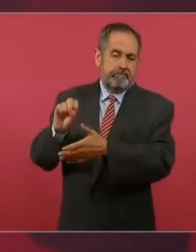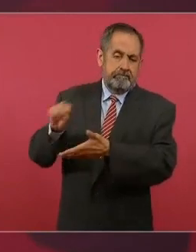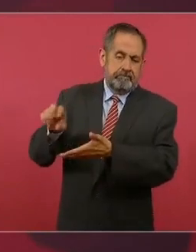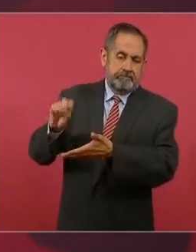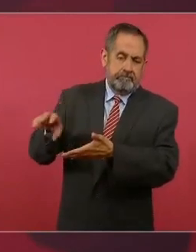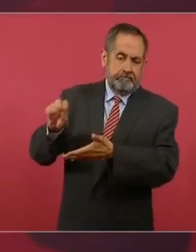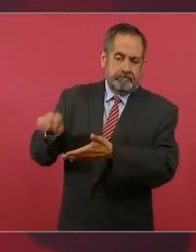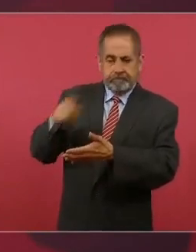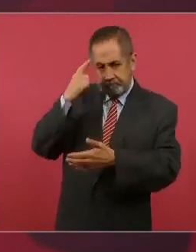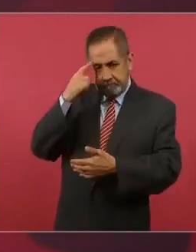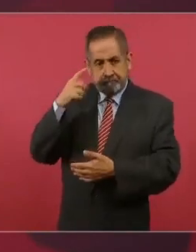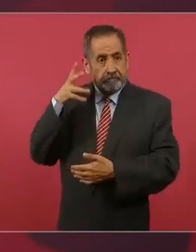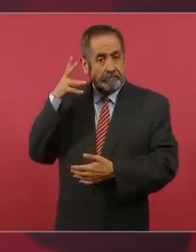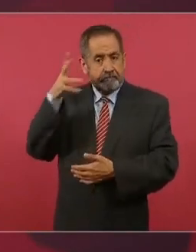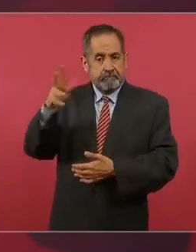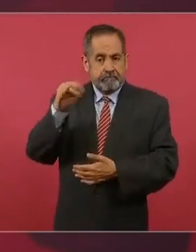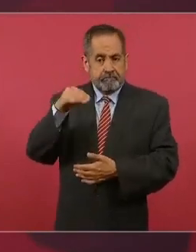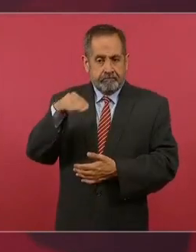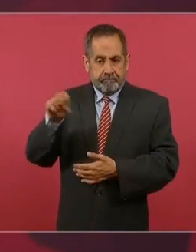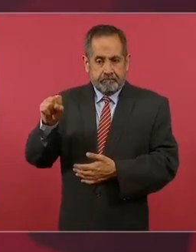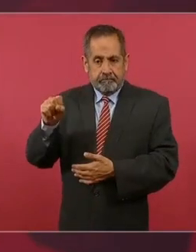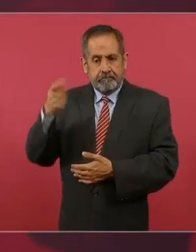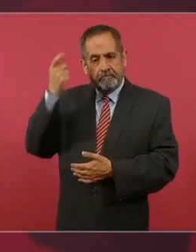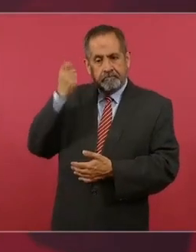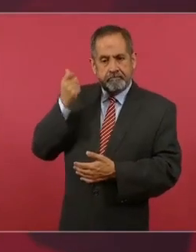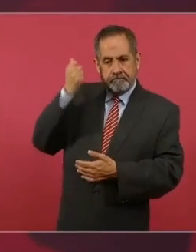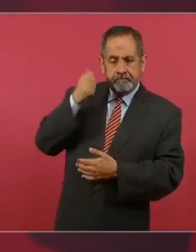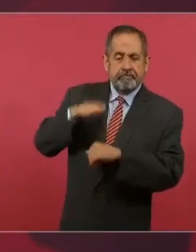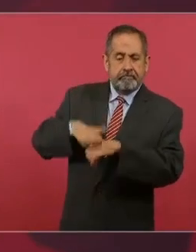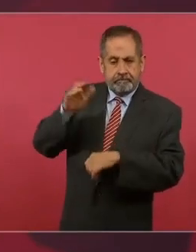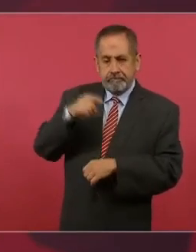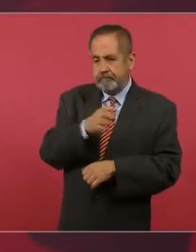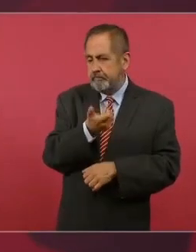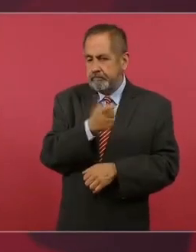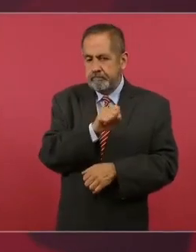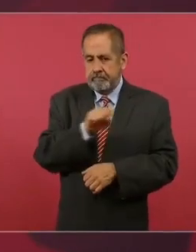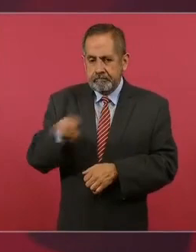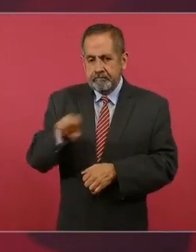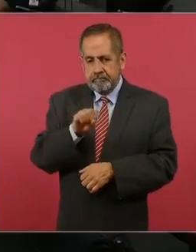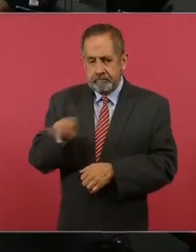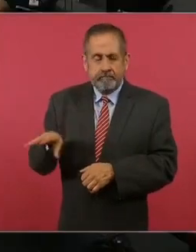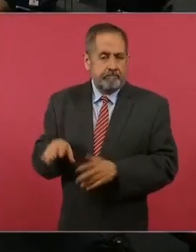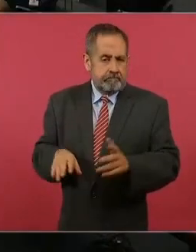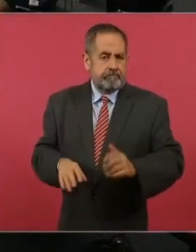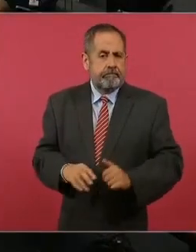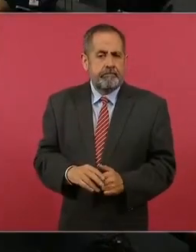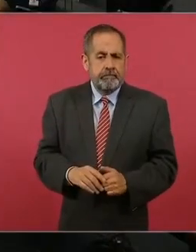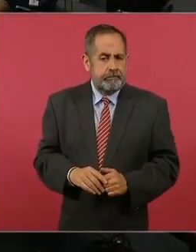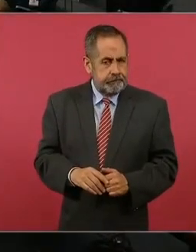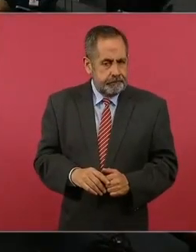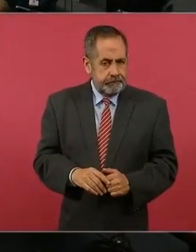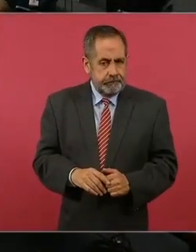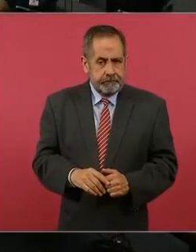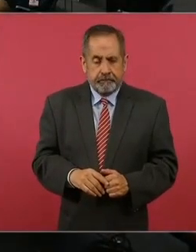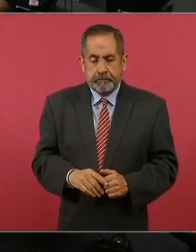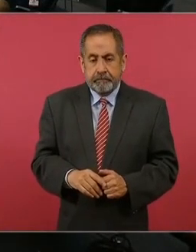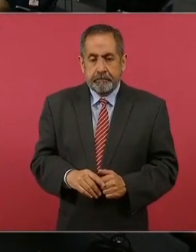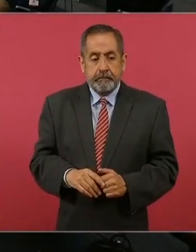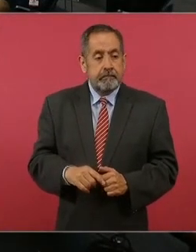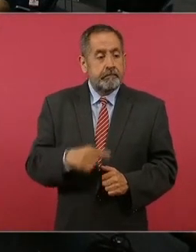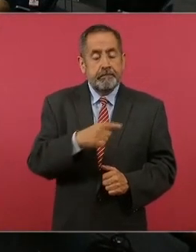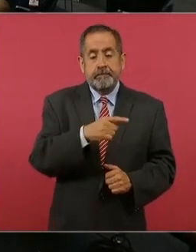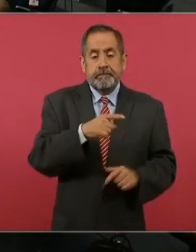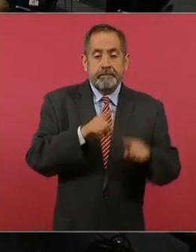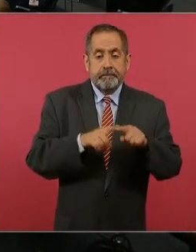trabajador reciba más. Pero ese pago de cuotas lo van a hacer de